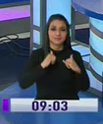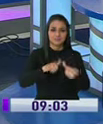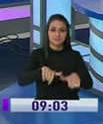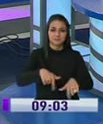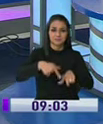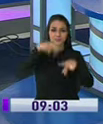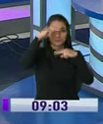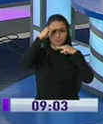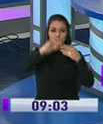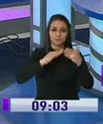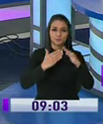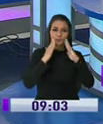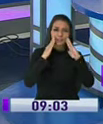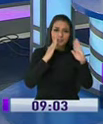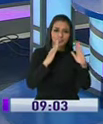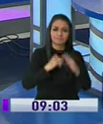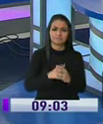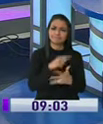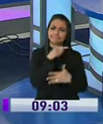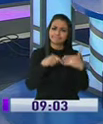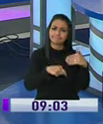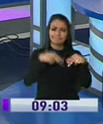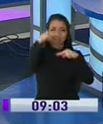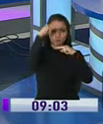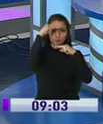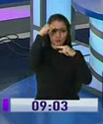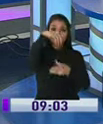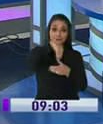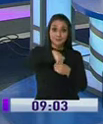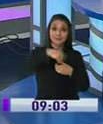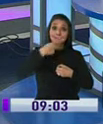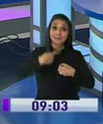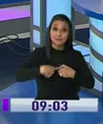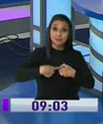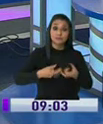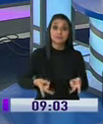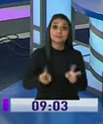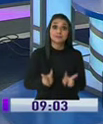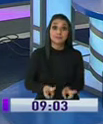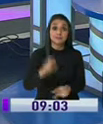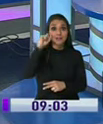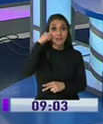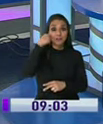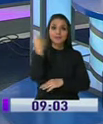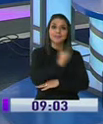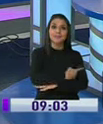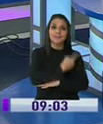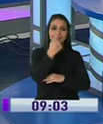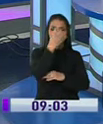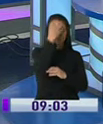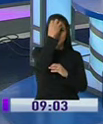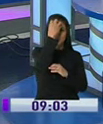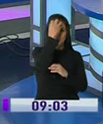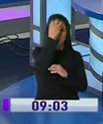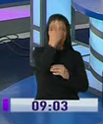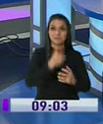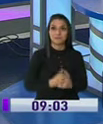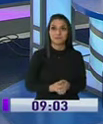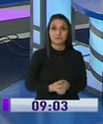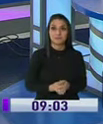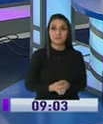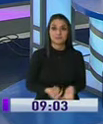primer noticiero de la comunidad con todas aquellas noticias del ámbito local. Y por supuesto hoy día hay que recordar es el Día del Escudo. Así es, y también